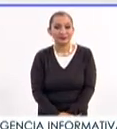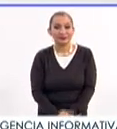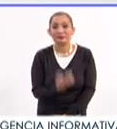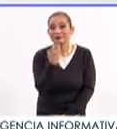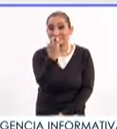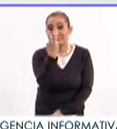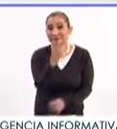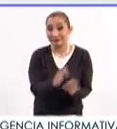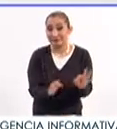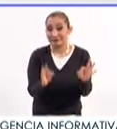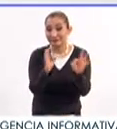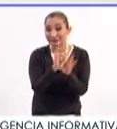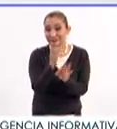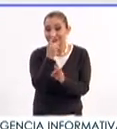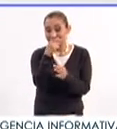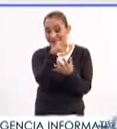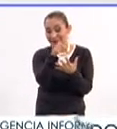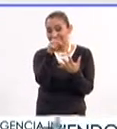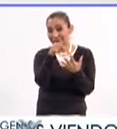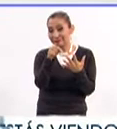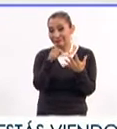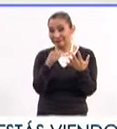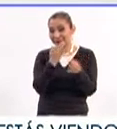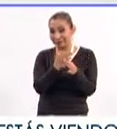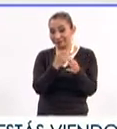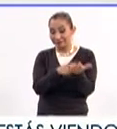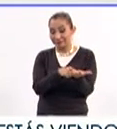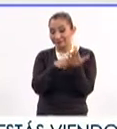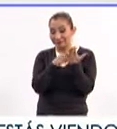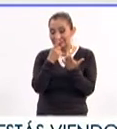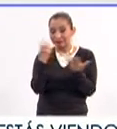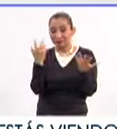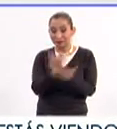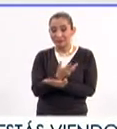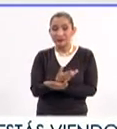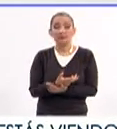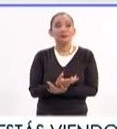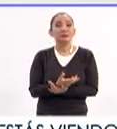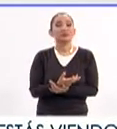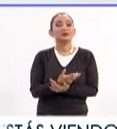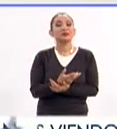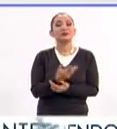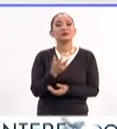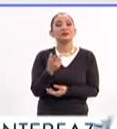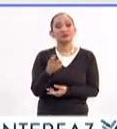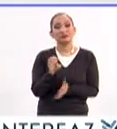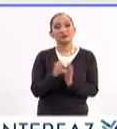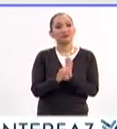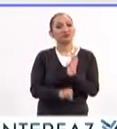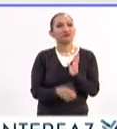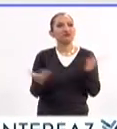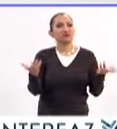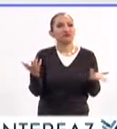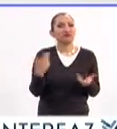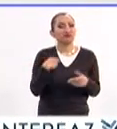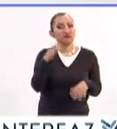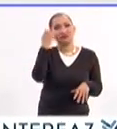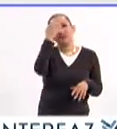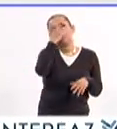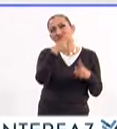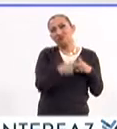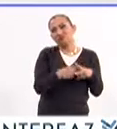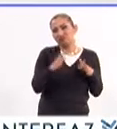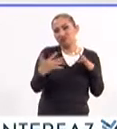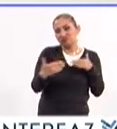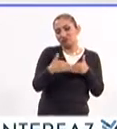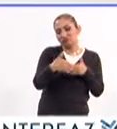importantísimo estos puntos que nos resalta, doctor. Y bueno, por ejemplo, se calcula que